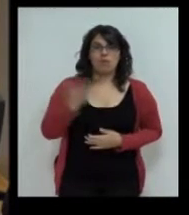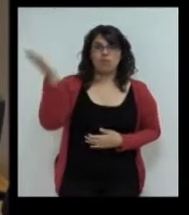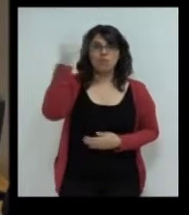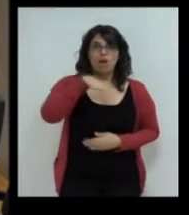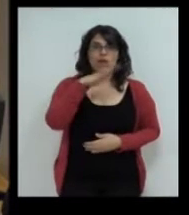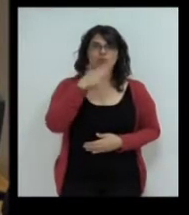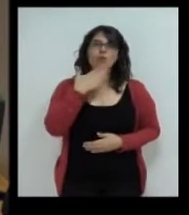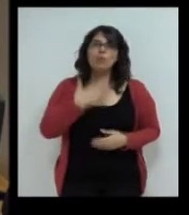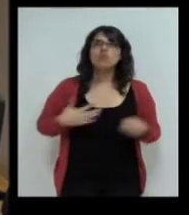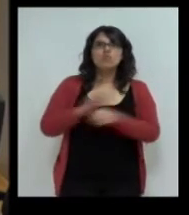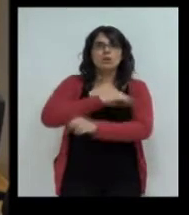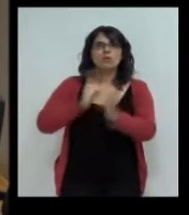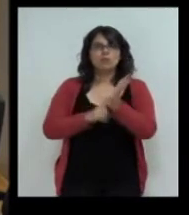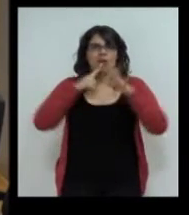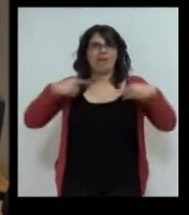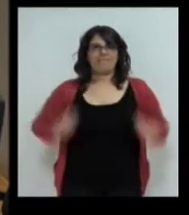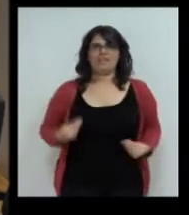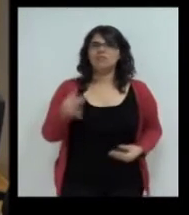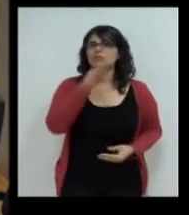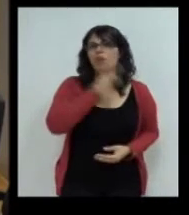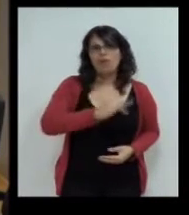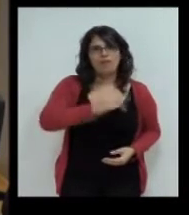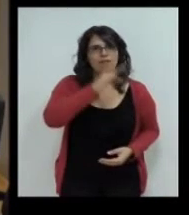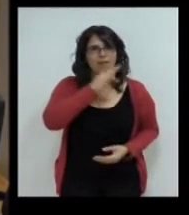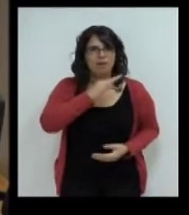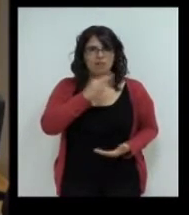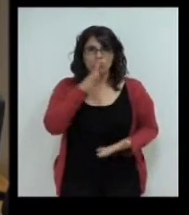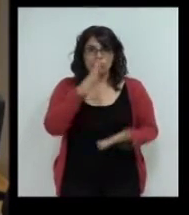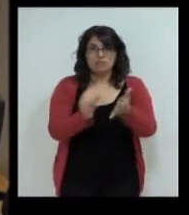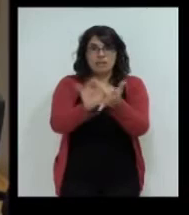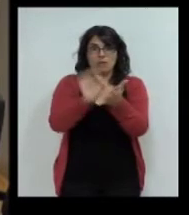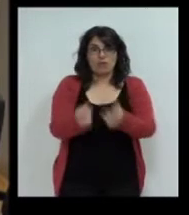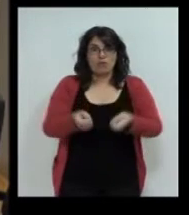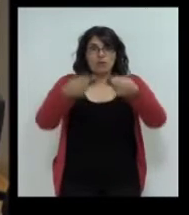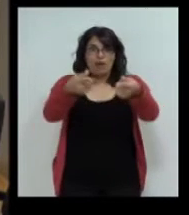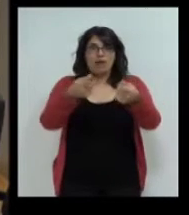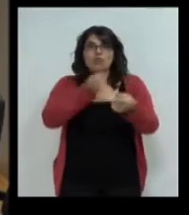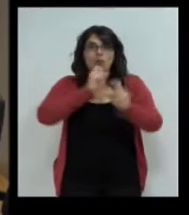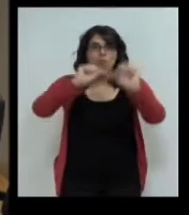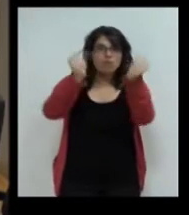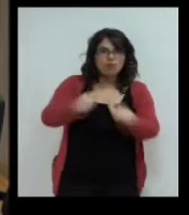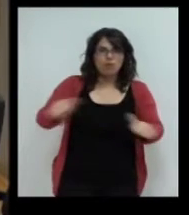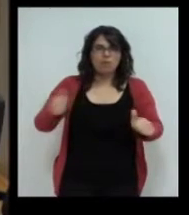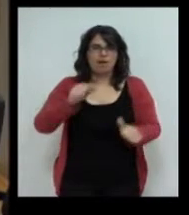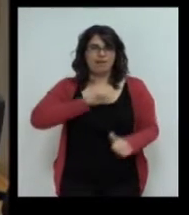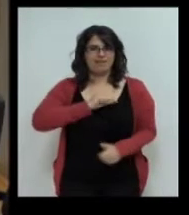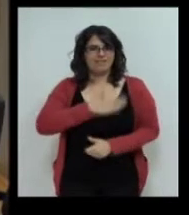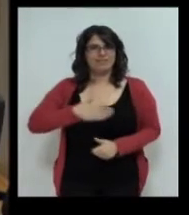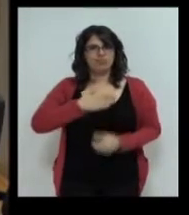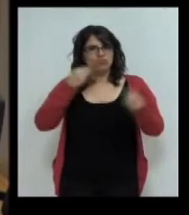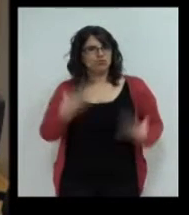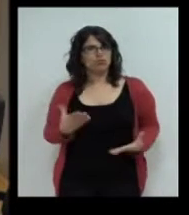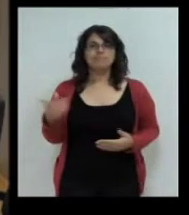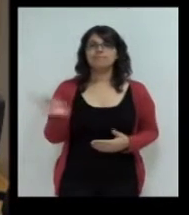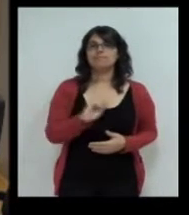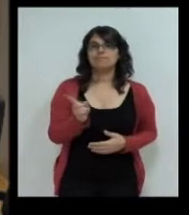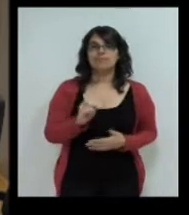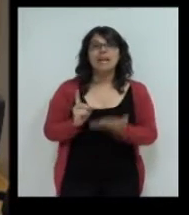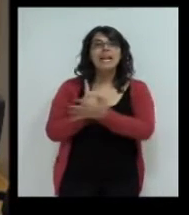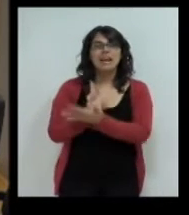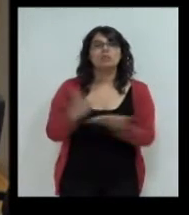no estamos a la altura de los servicios que se están prestando, de cómo se están prestando, y a partir de ahí el reto es